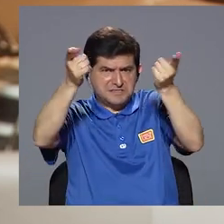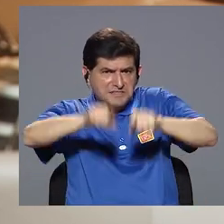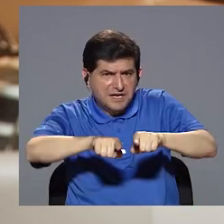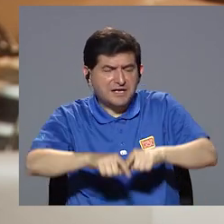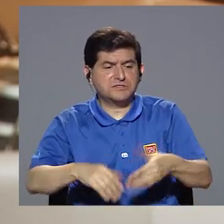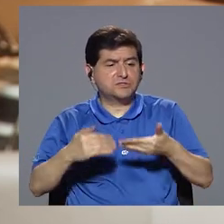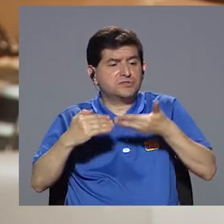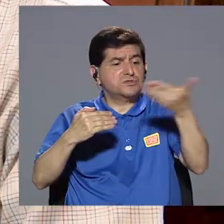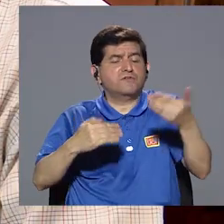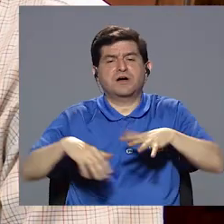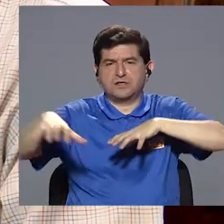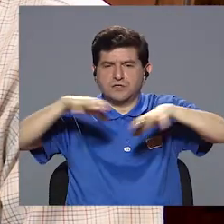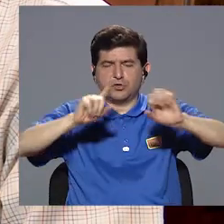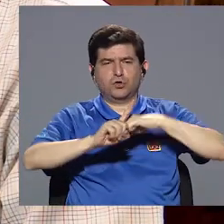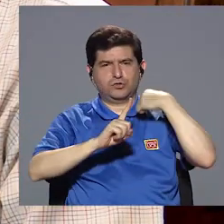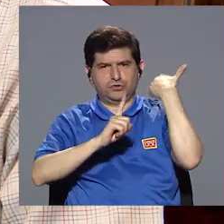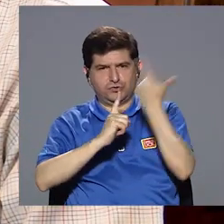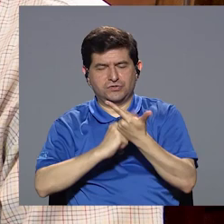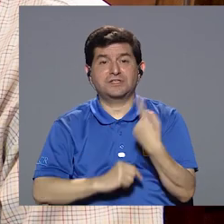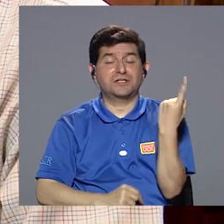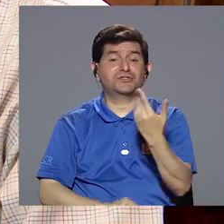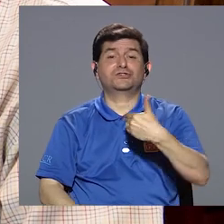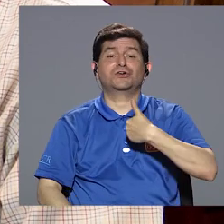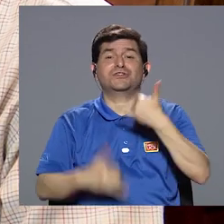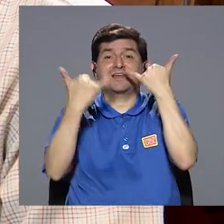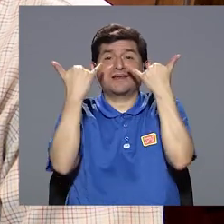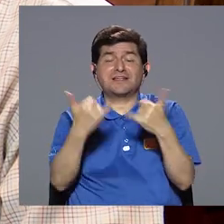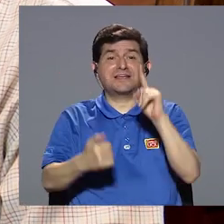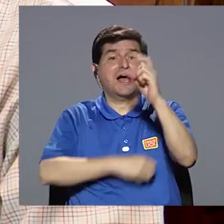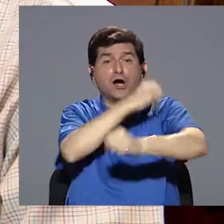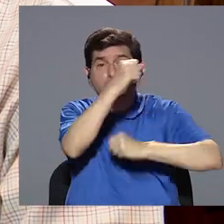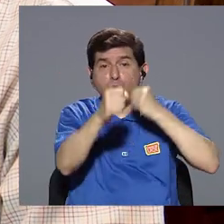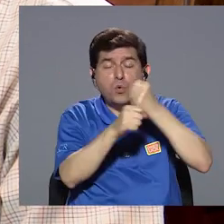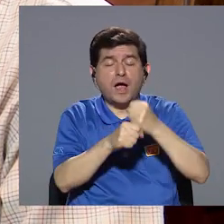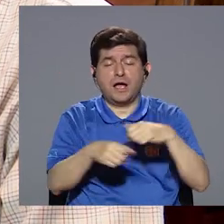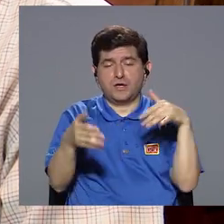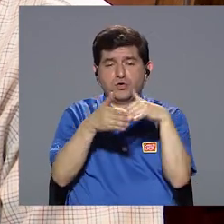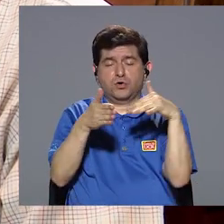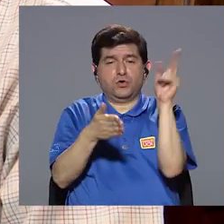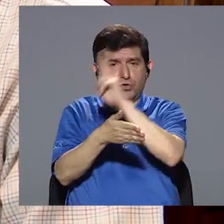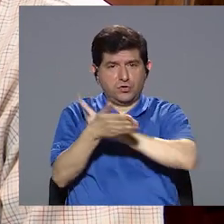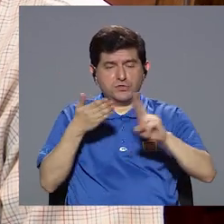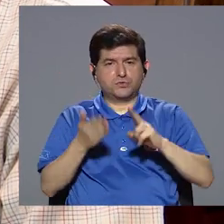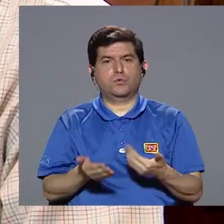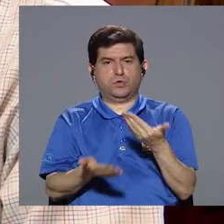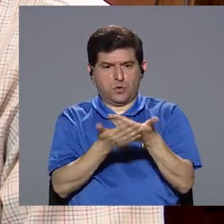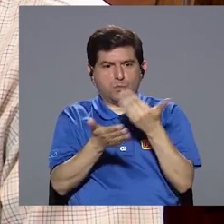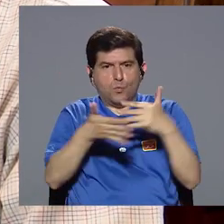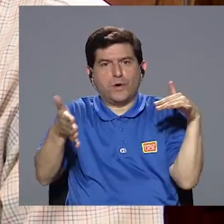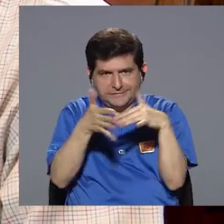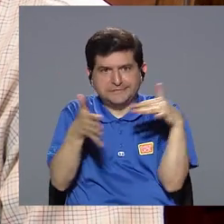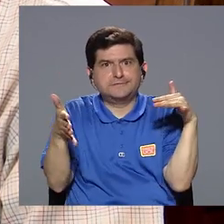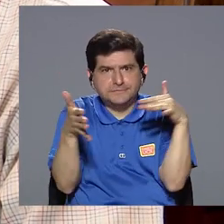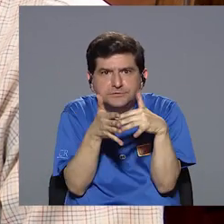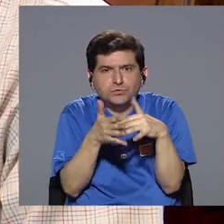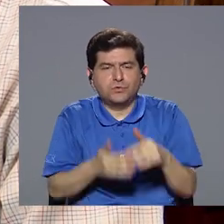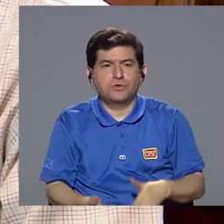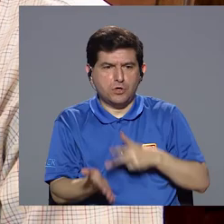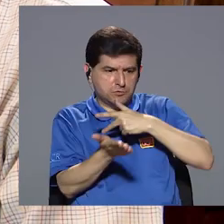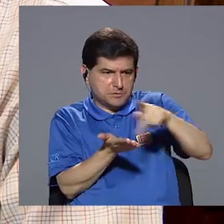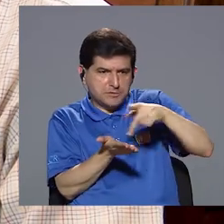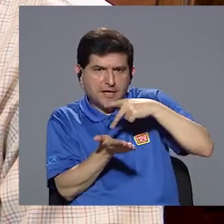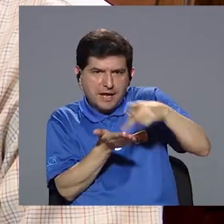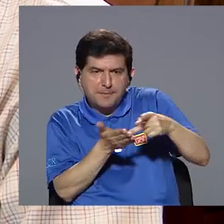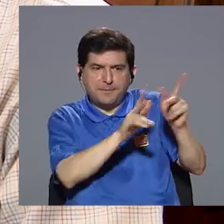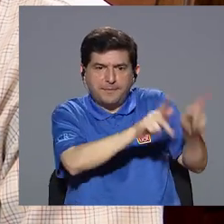un factor de movilidad sociedad con solo tener un año de universidad es 'con demostrado los estudios que el